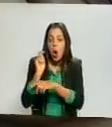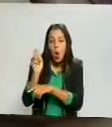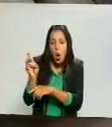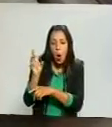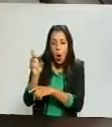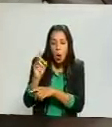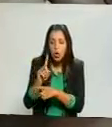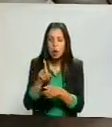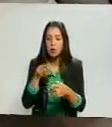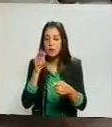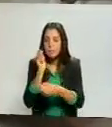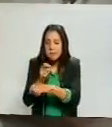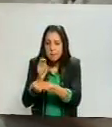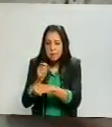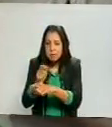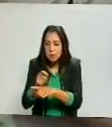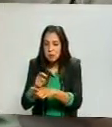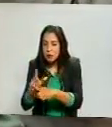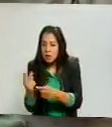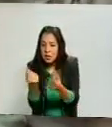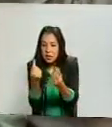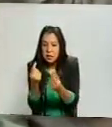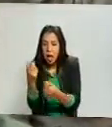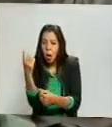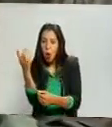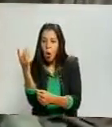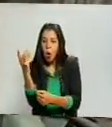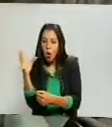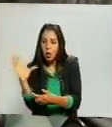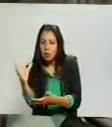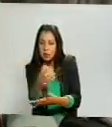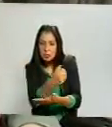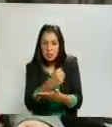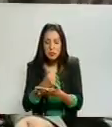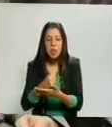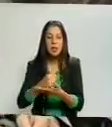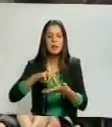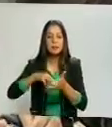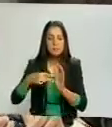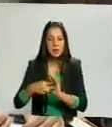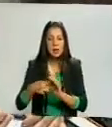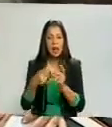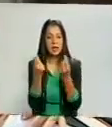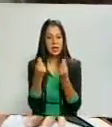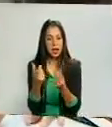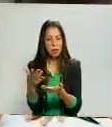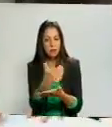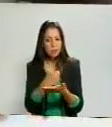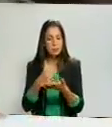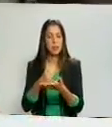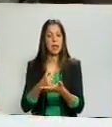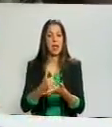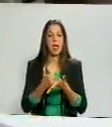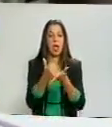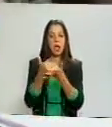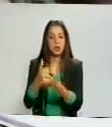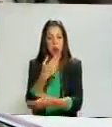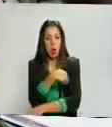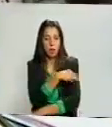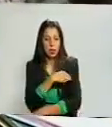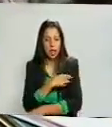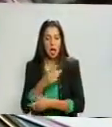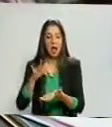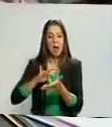oro que salga del arco minero del Orinoco se traduzca en medicinas, en salud, en